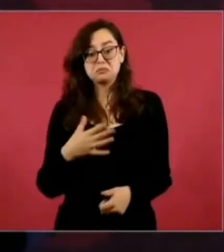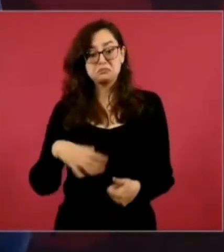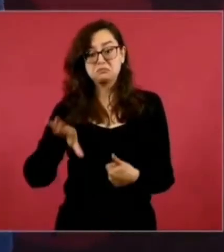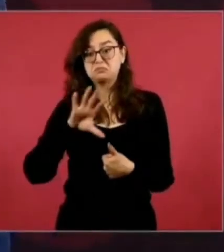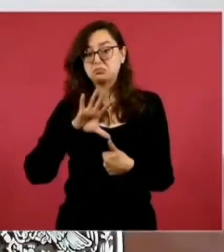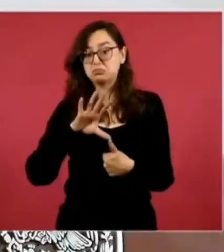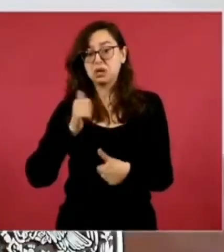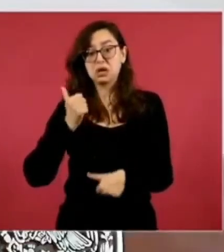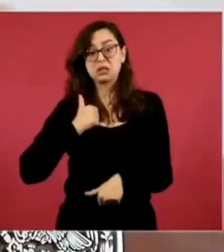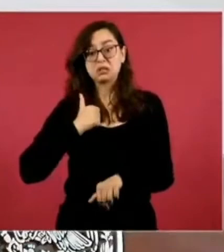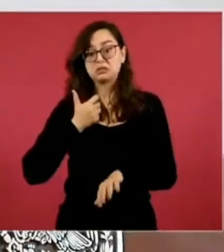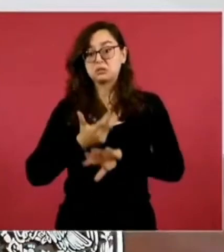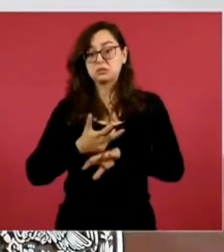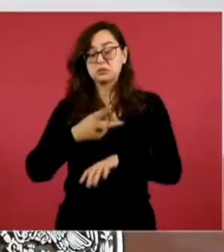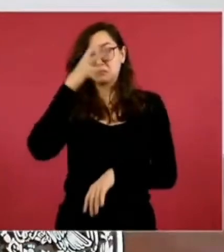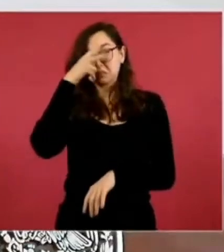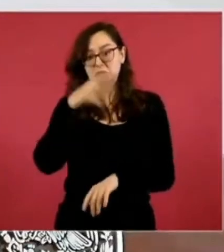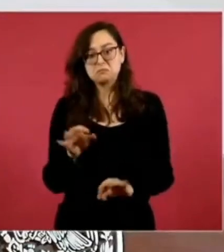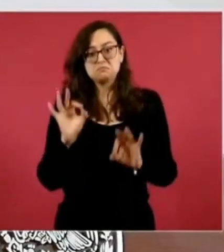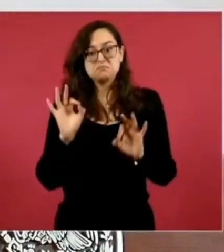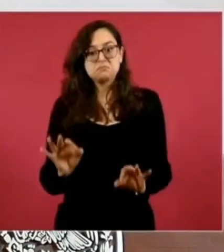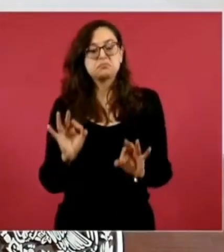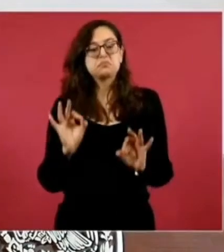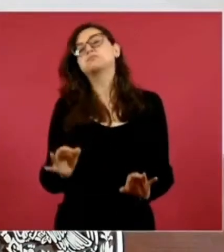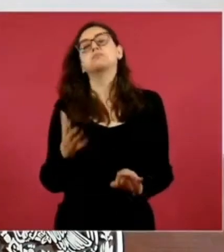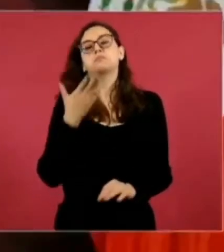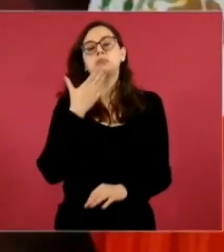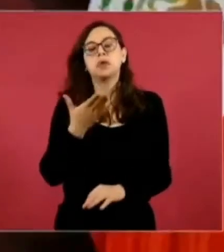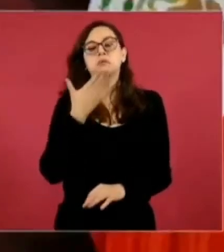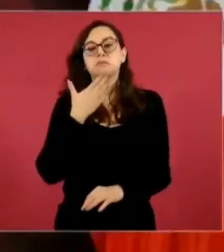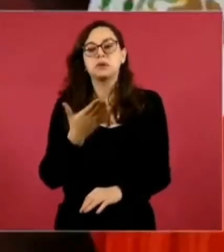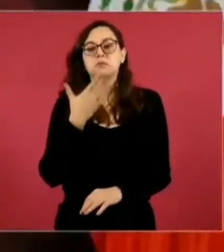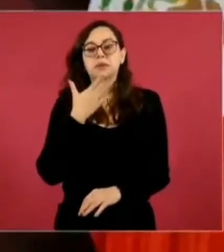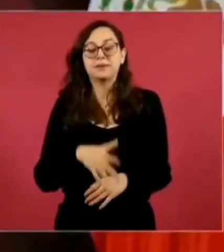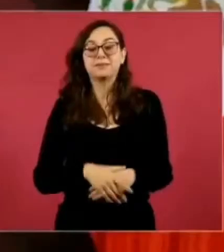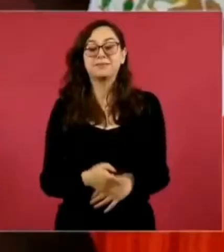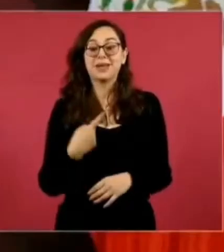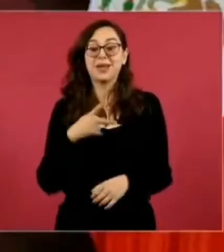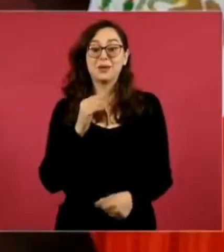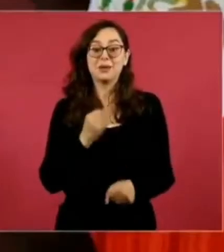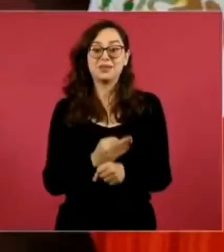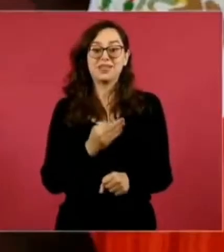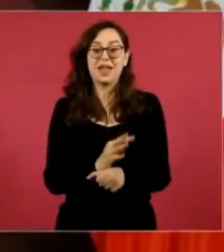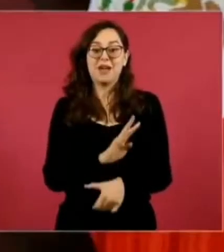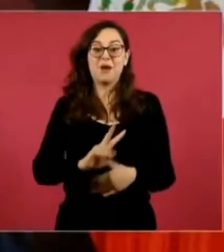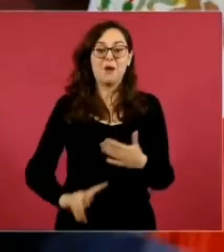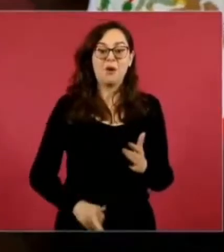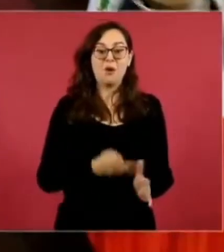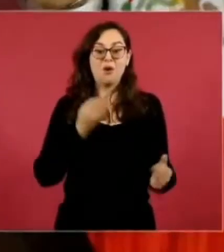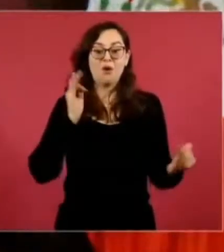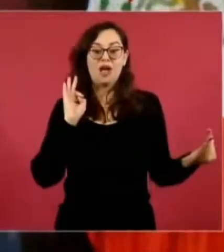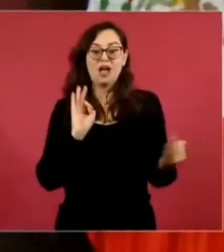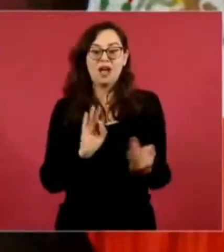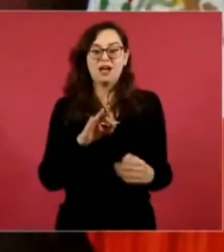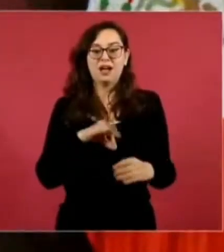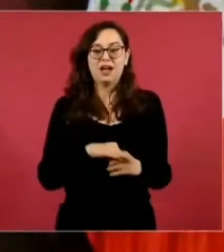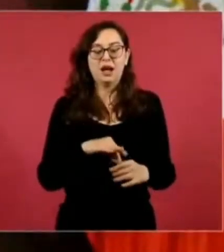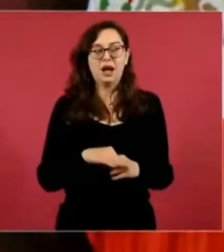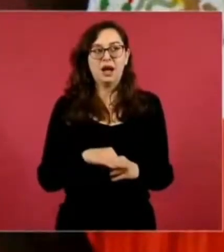México, muy bien, requete bien, pero hay campaña. Entonces vuelve el expediente,